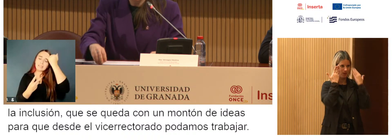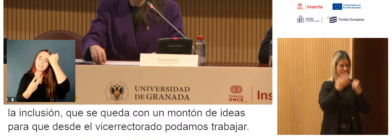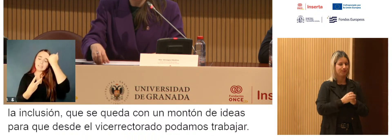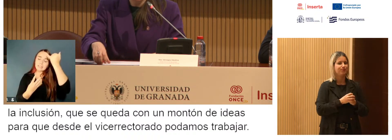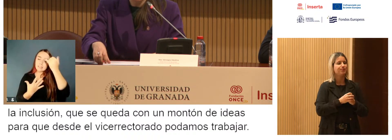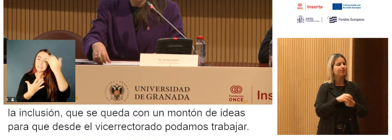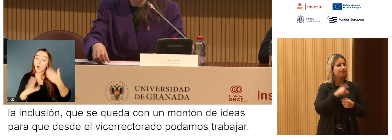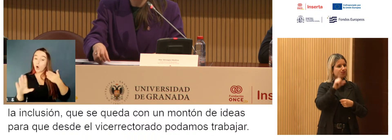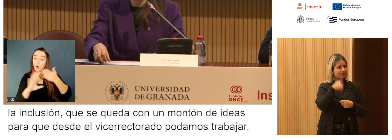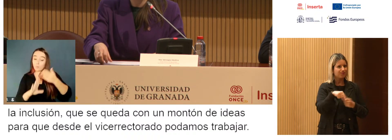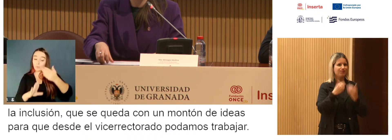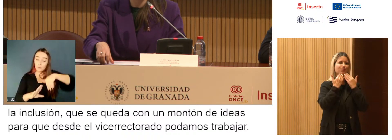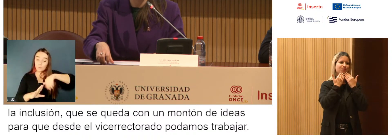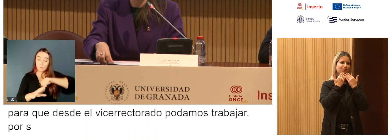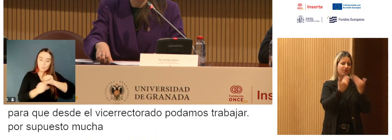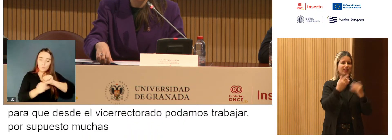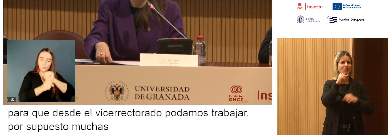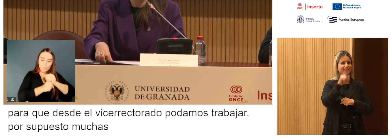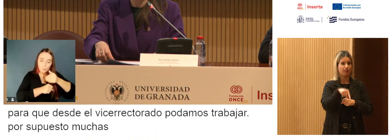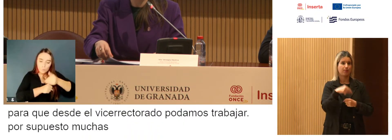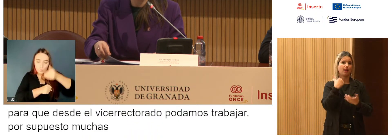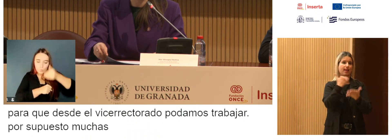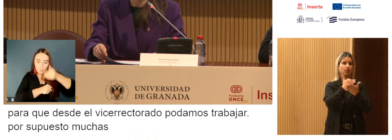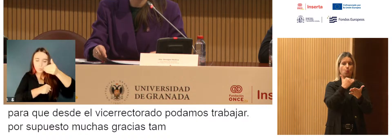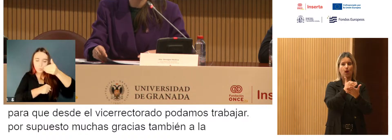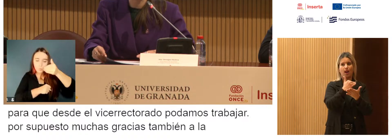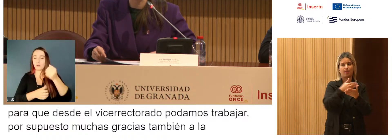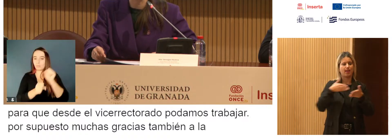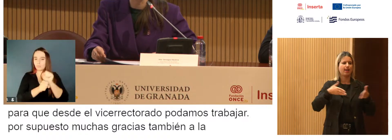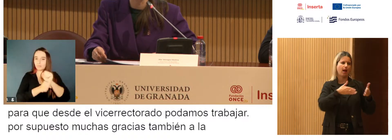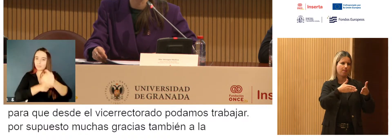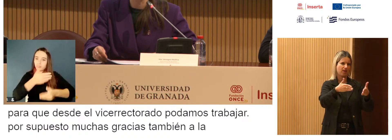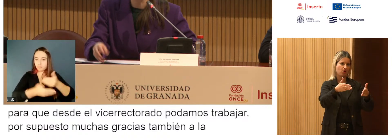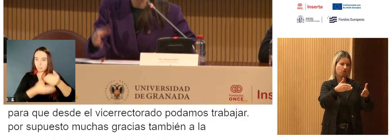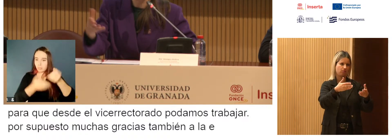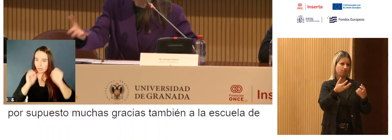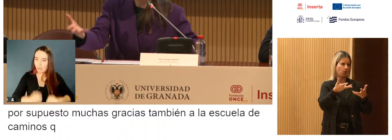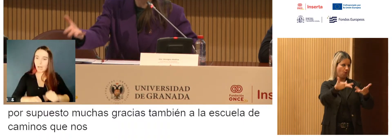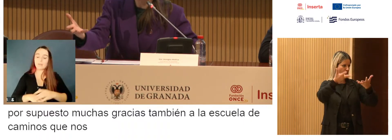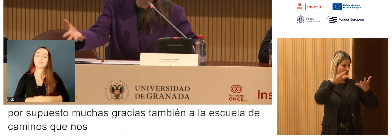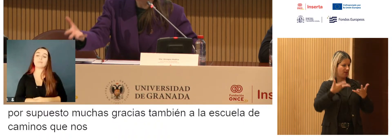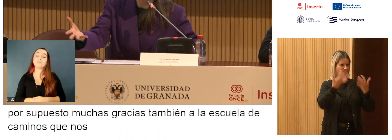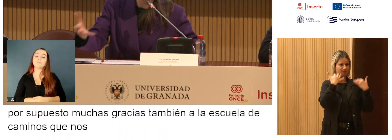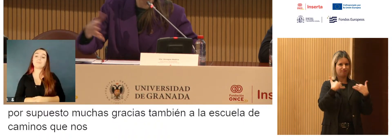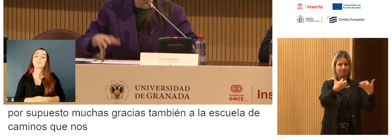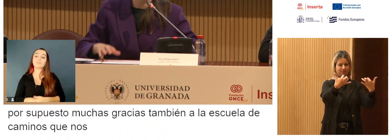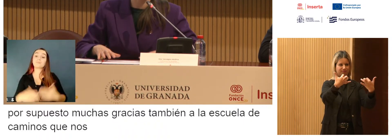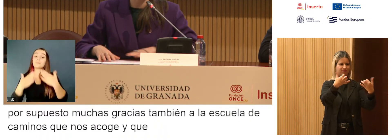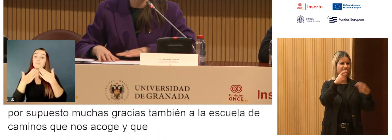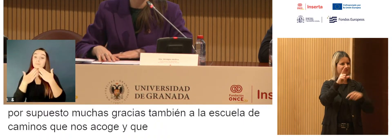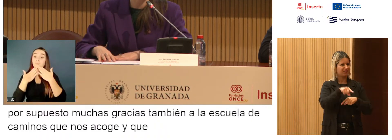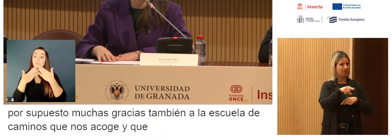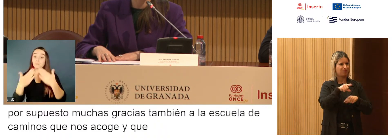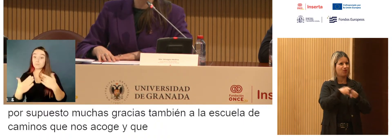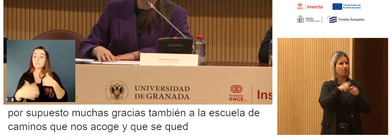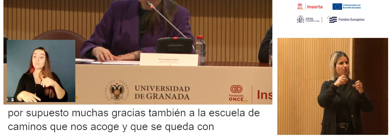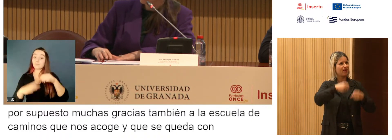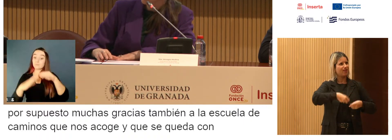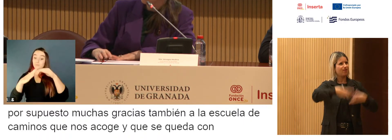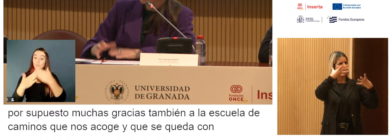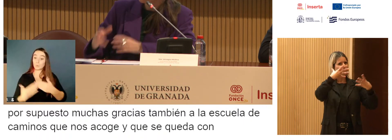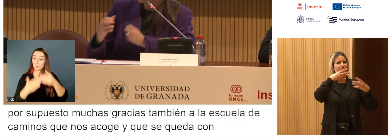Por supuesto, muchas gracias también a la Escuela de Caminos, que nos acoge y que se queda con esta